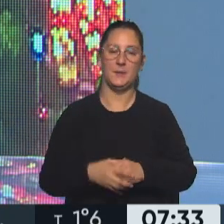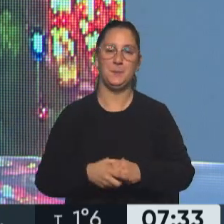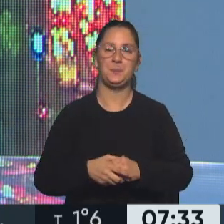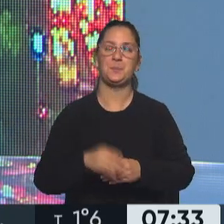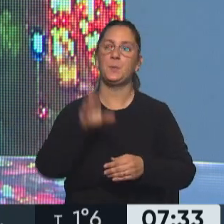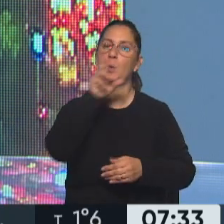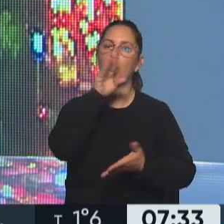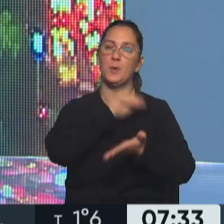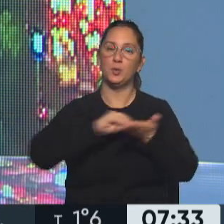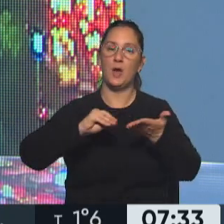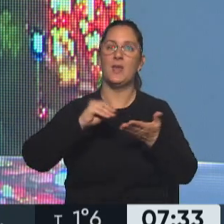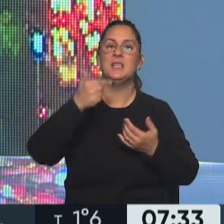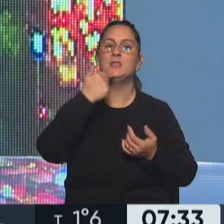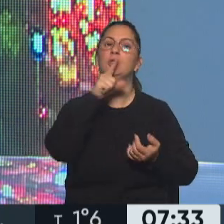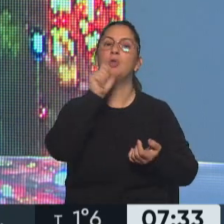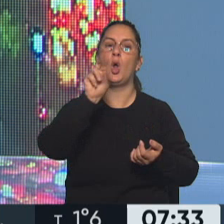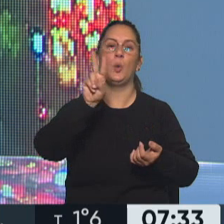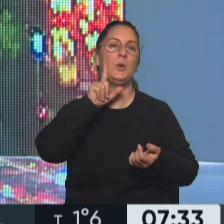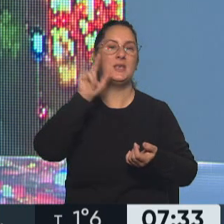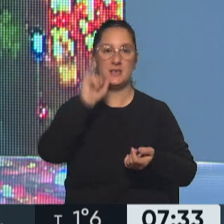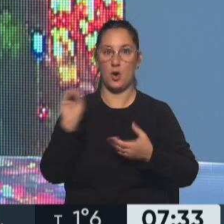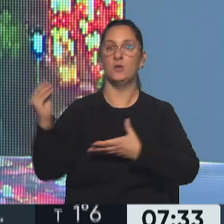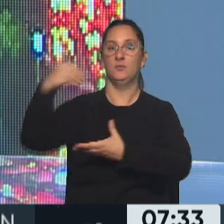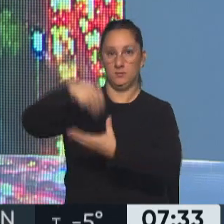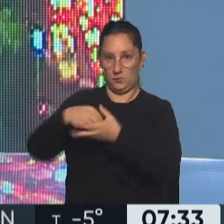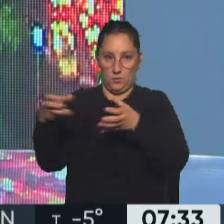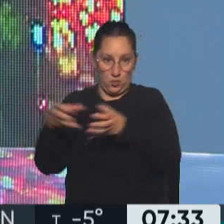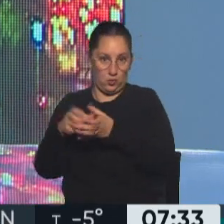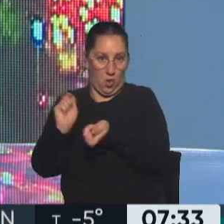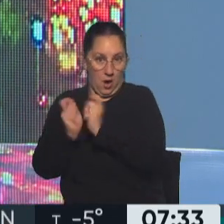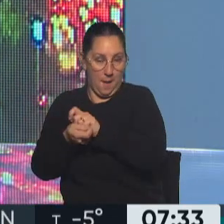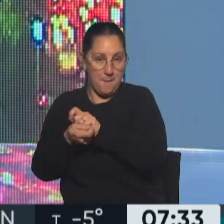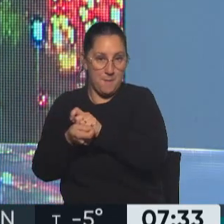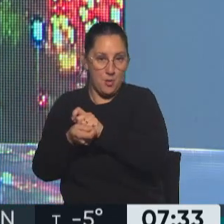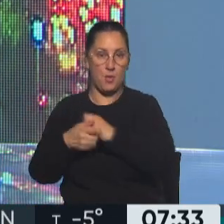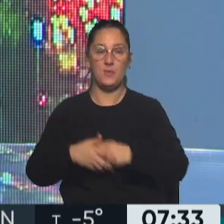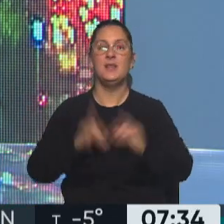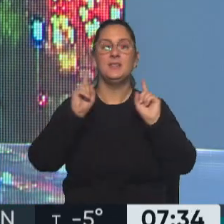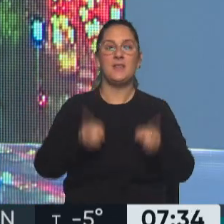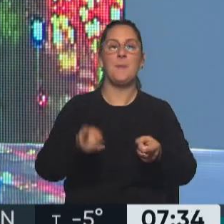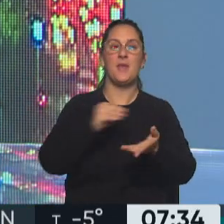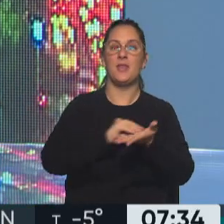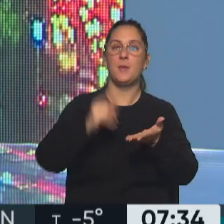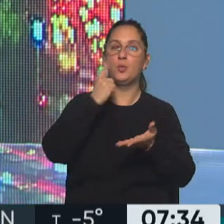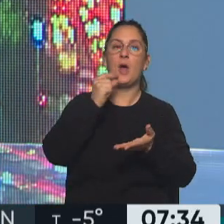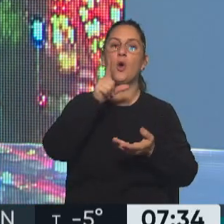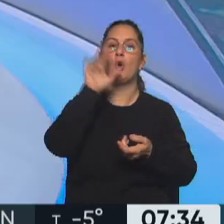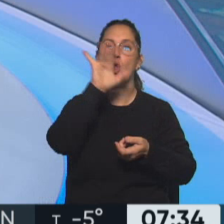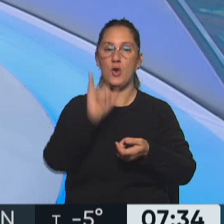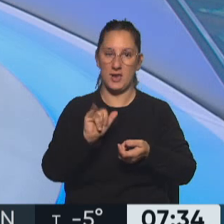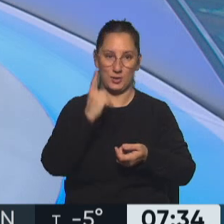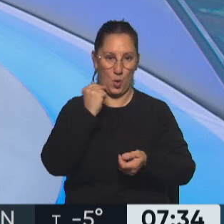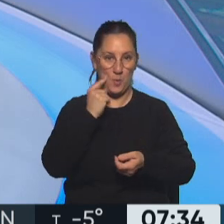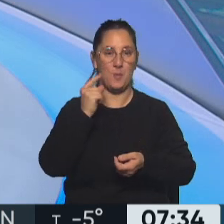la diputada nacional Margarita Stolbizer, que hoy integra el interbloque de Juntos por el Cambio, y el diputado Alejandro Topo Rodríguez, que hoy